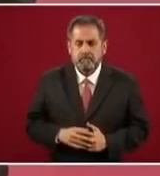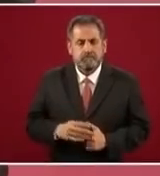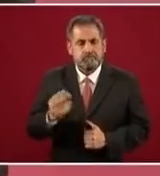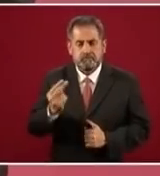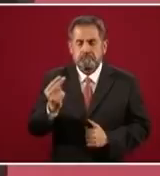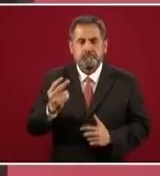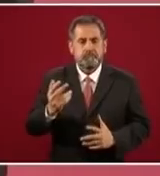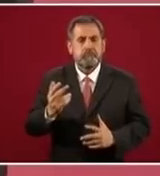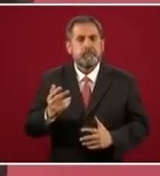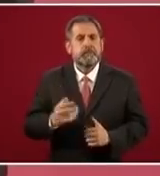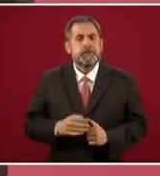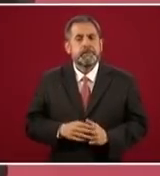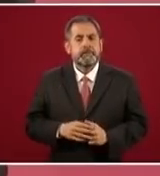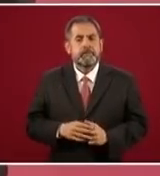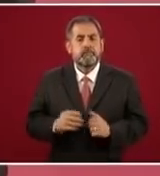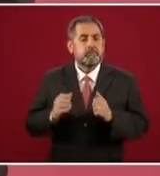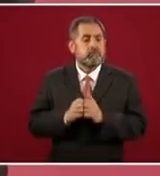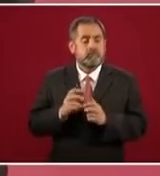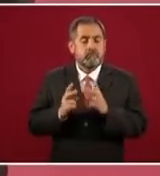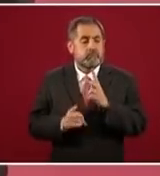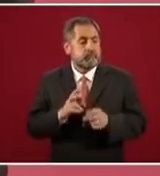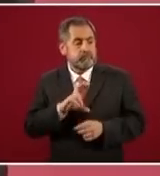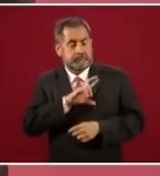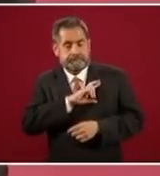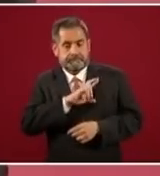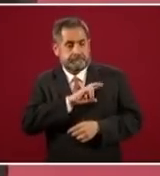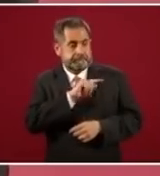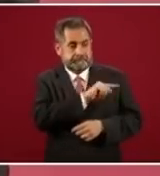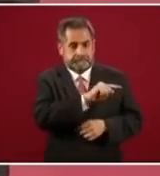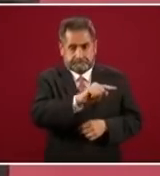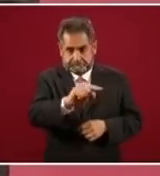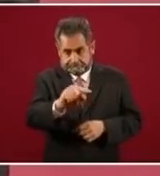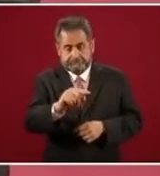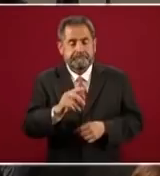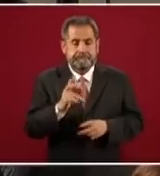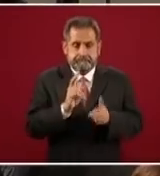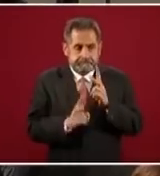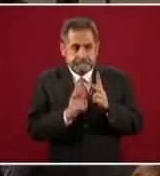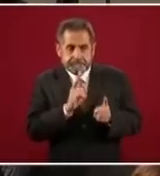hablando con el sector privado, con